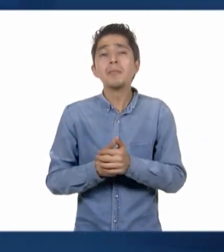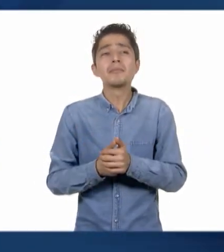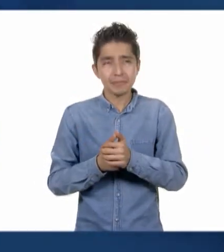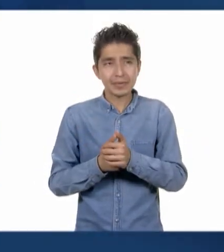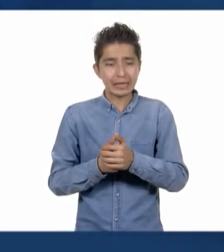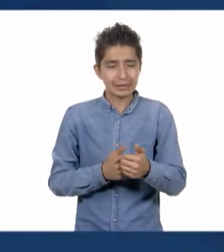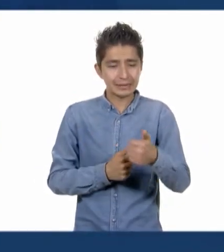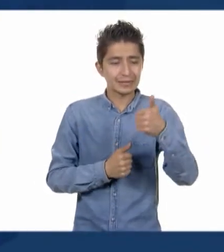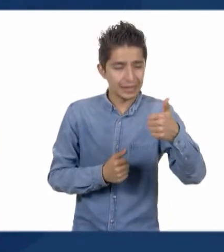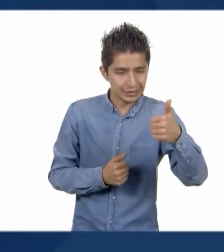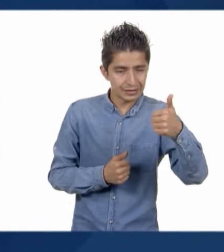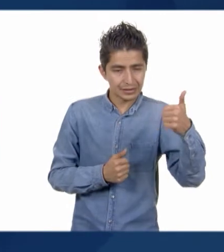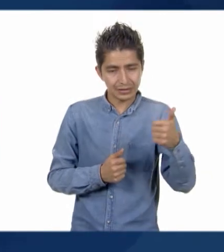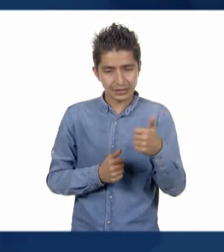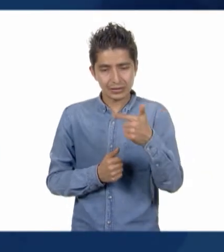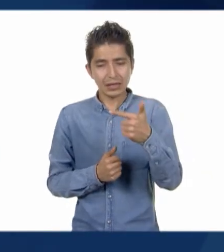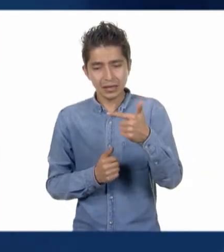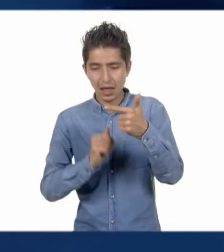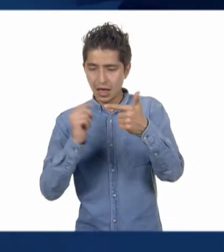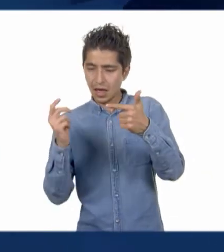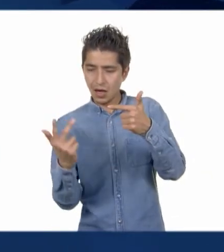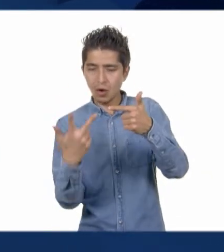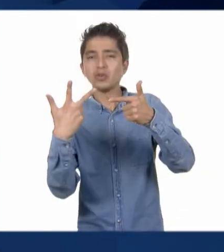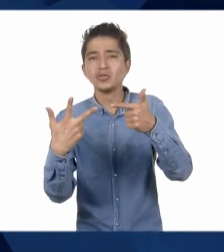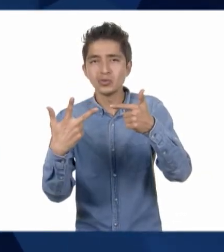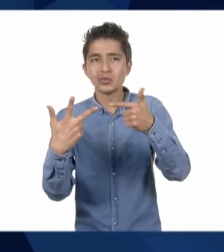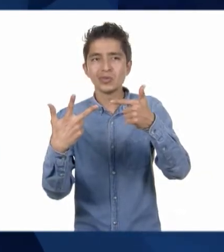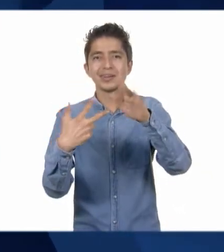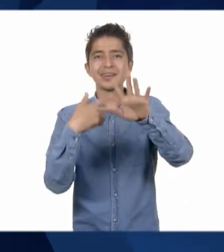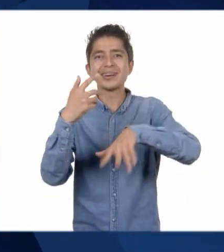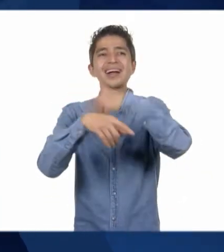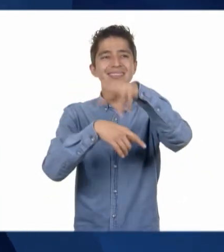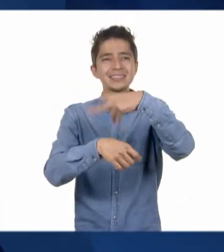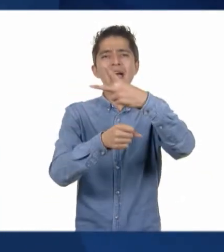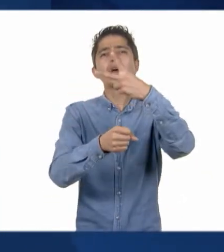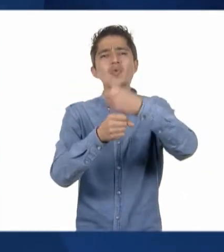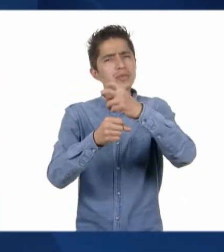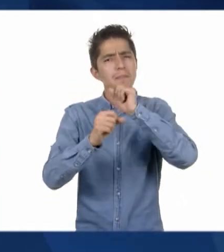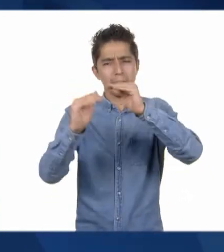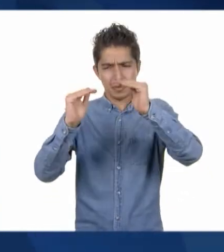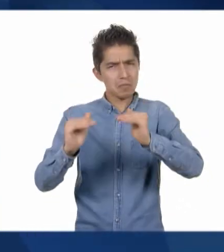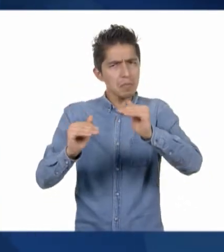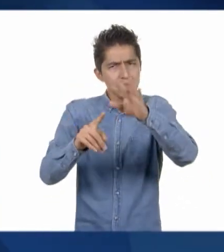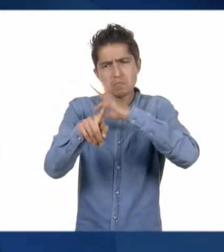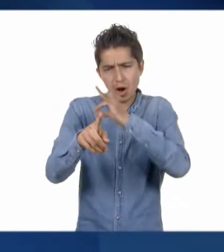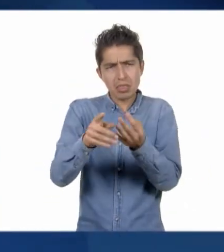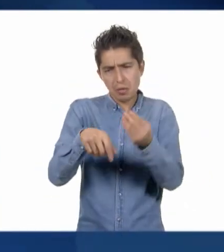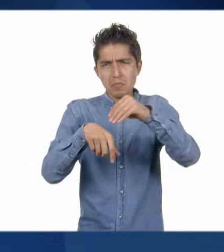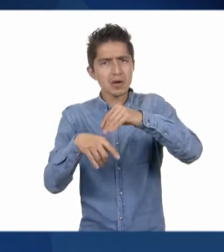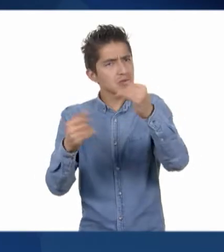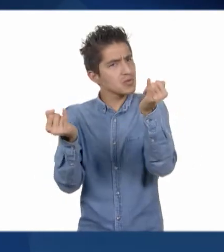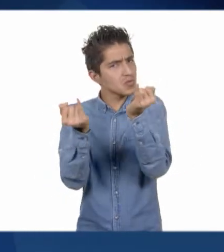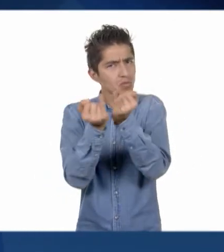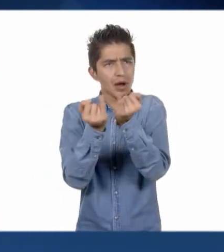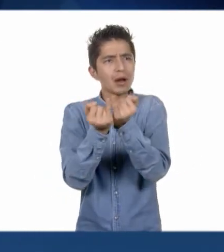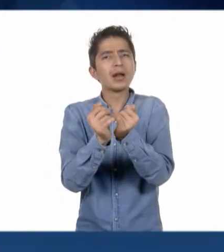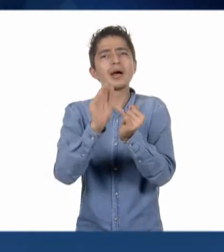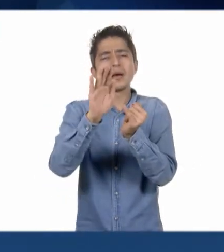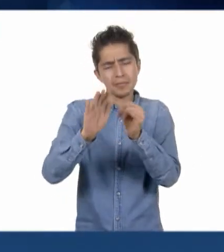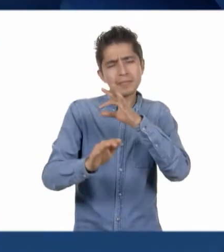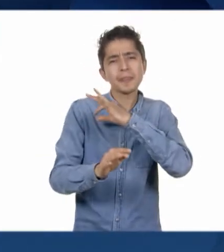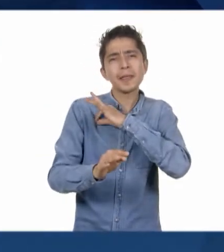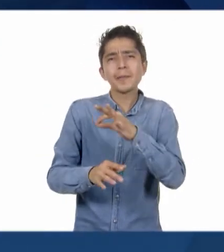6, 7, 8. En la segunda recta puedes aplicar lo mismo que en la primera. Podemos localizar